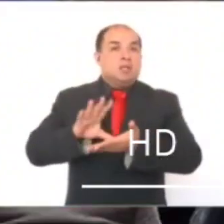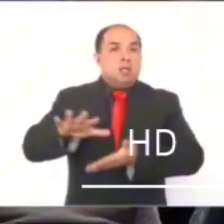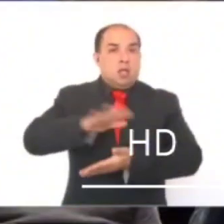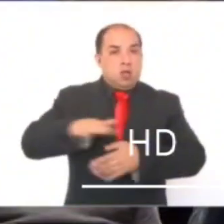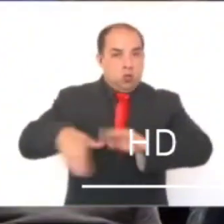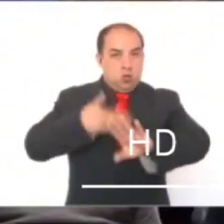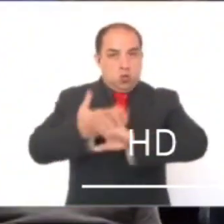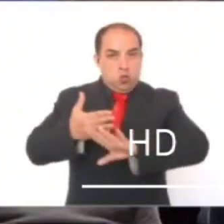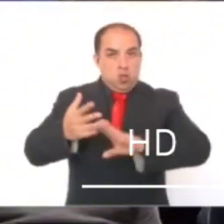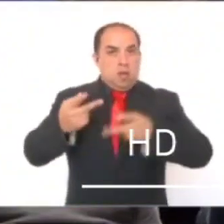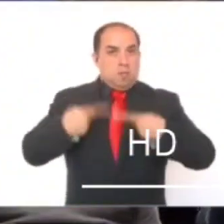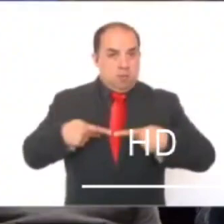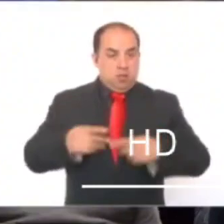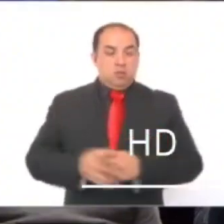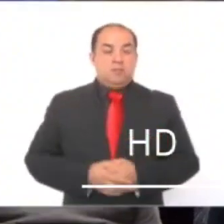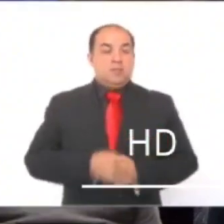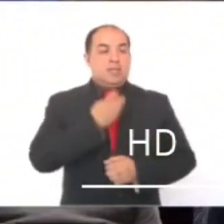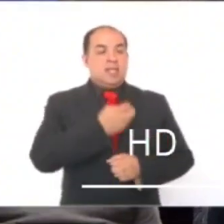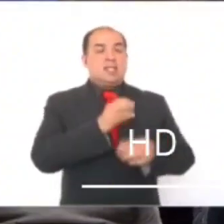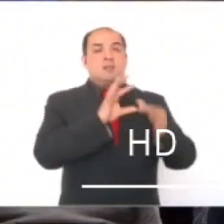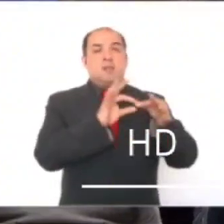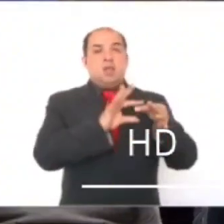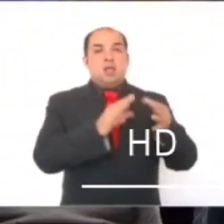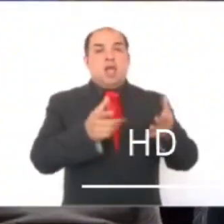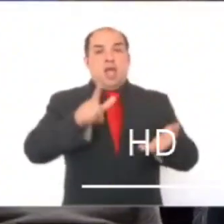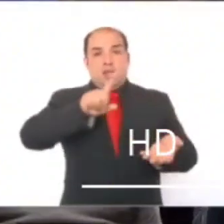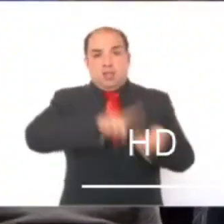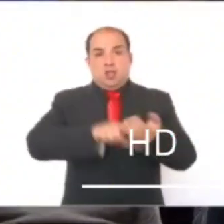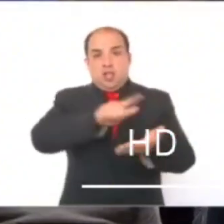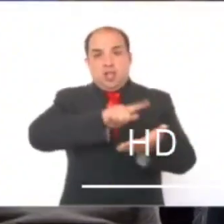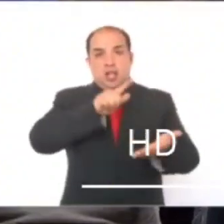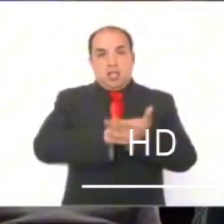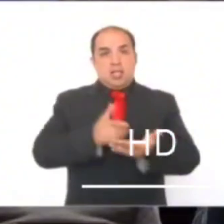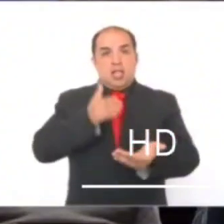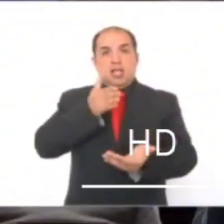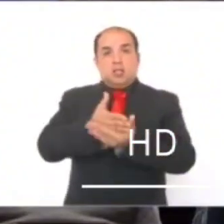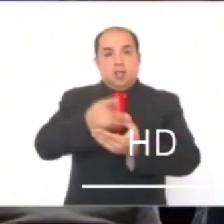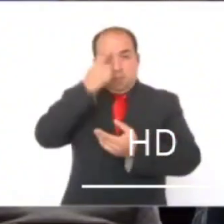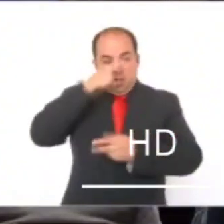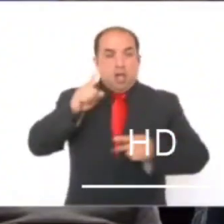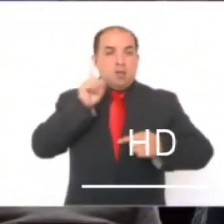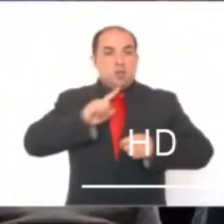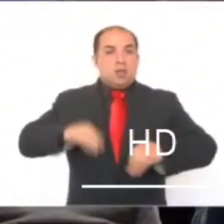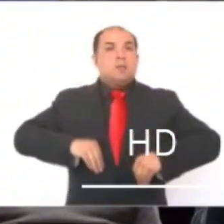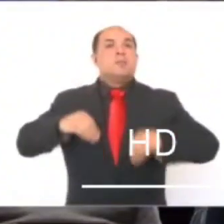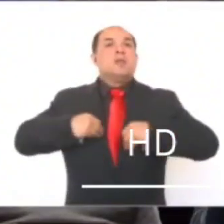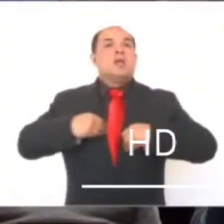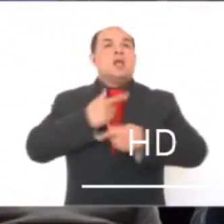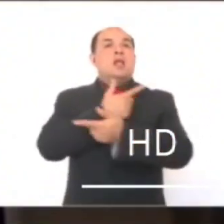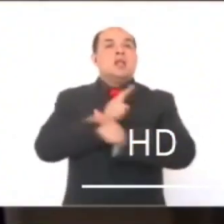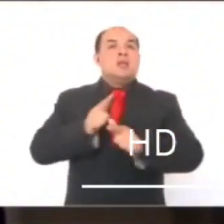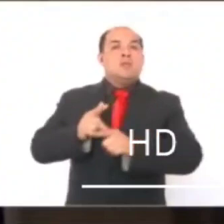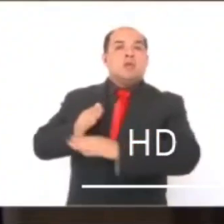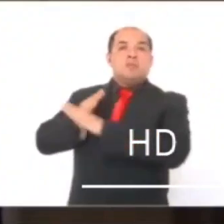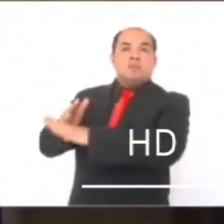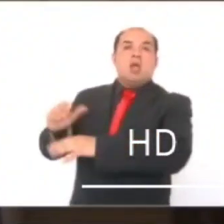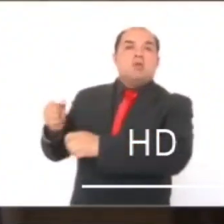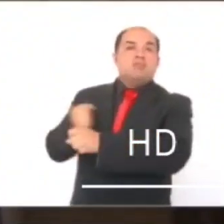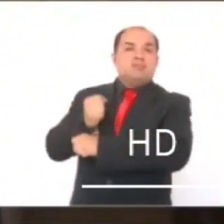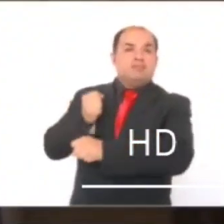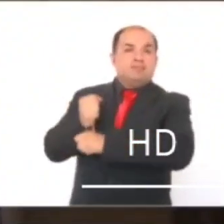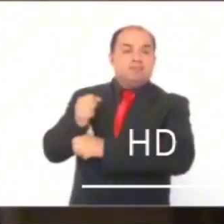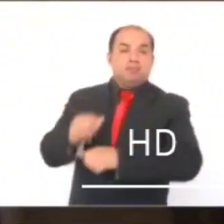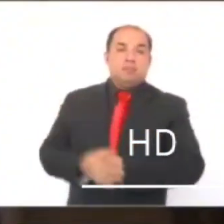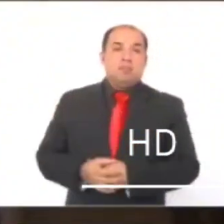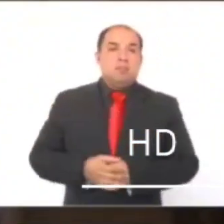Esta es una definición en la Ley de Acceso de las Mujeres a una Vida Libre de Violencia. El problema